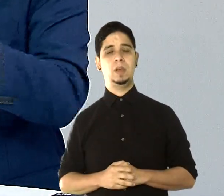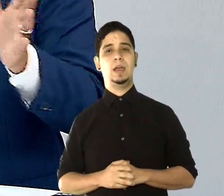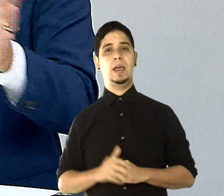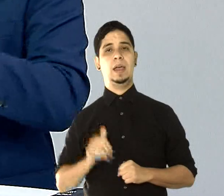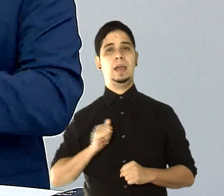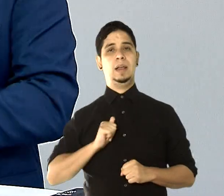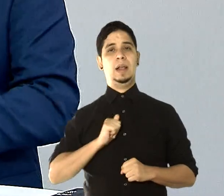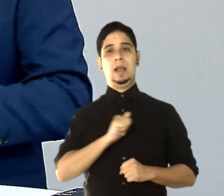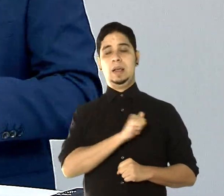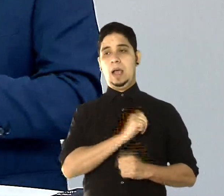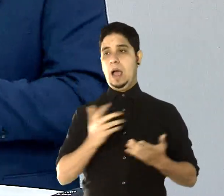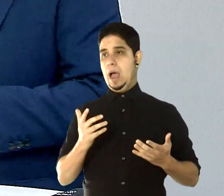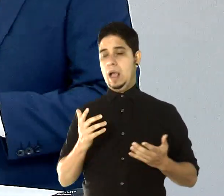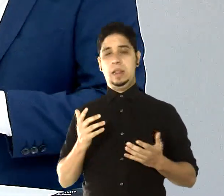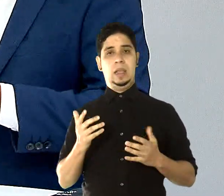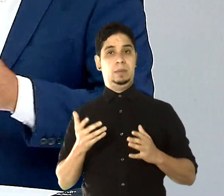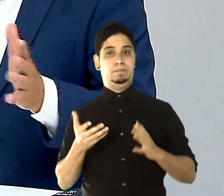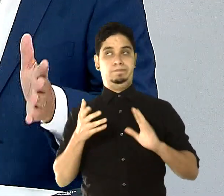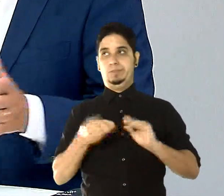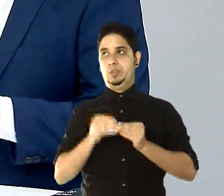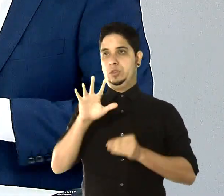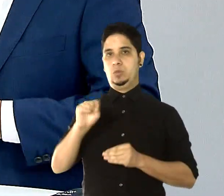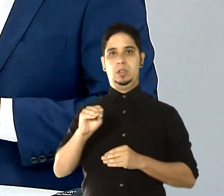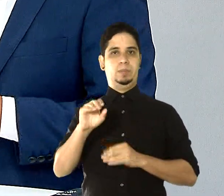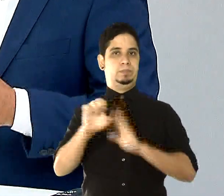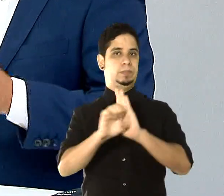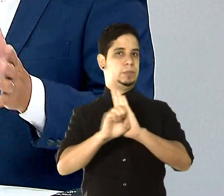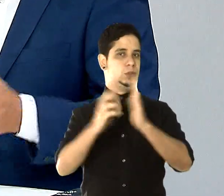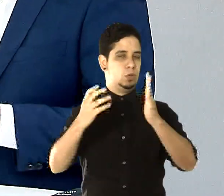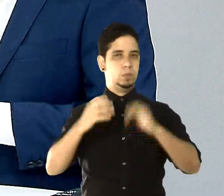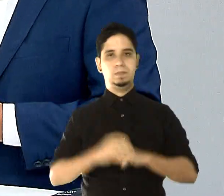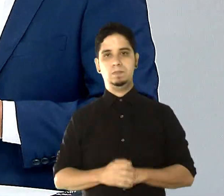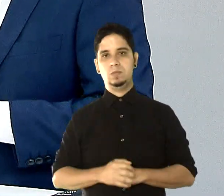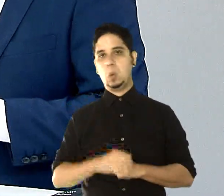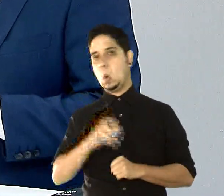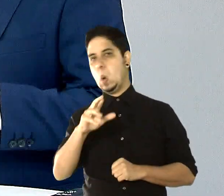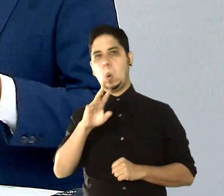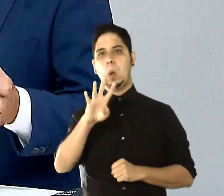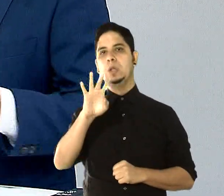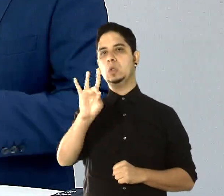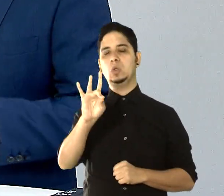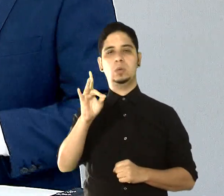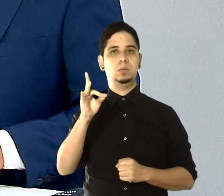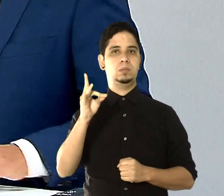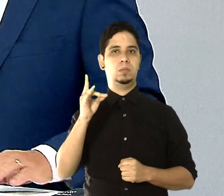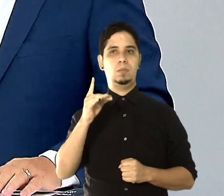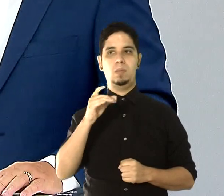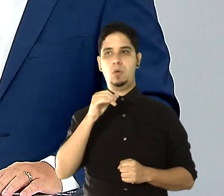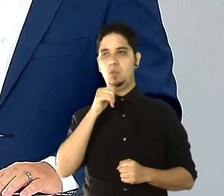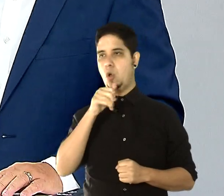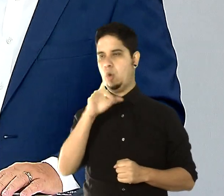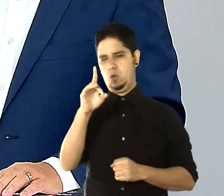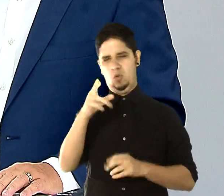número 50, por poner un número, o el alcalde del pueblo número 48, por no decir un nombre,